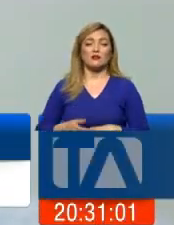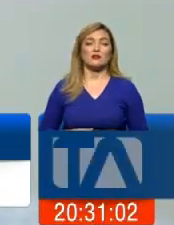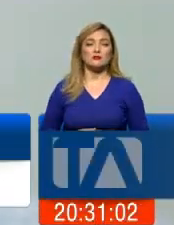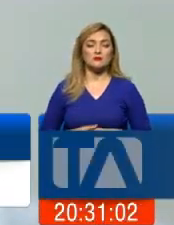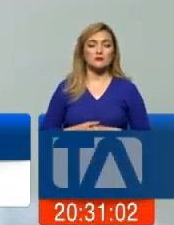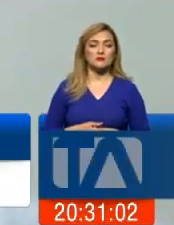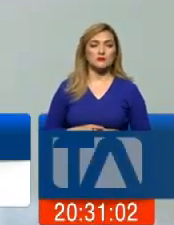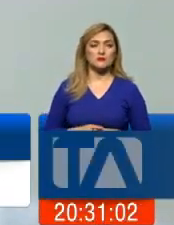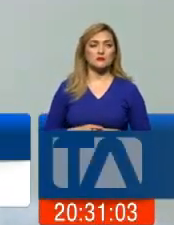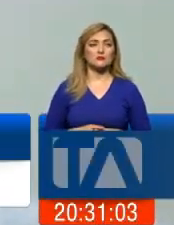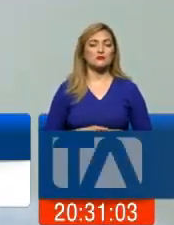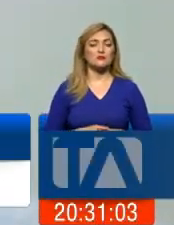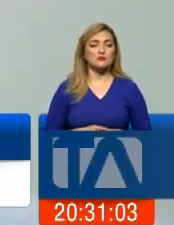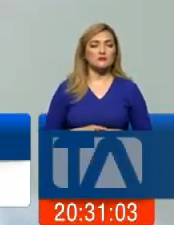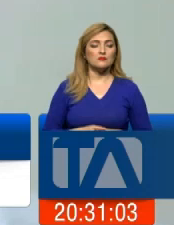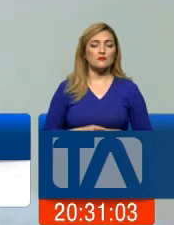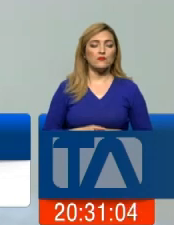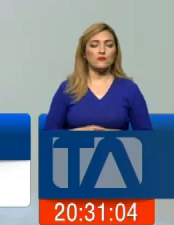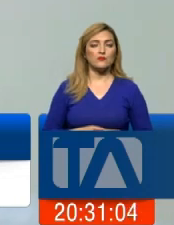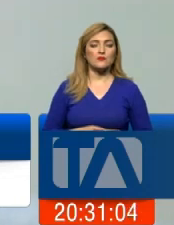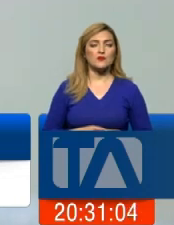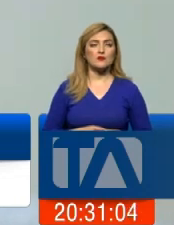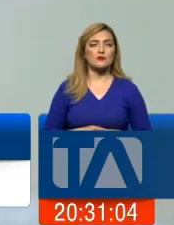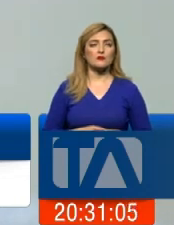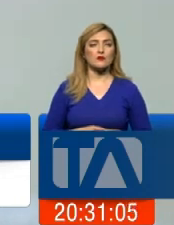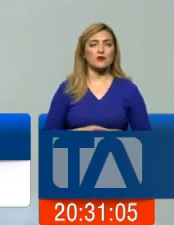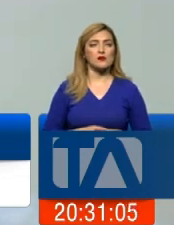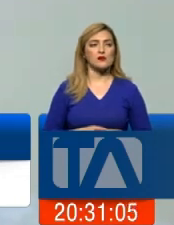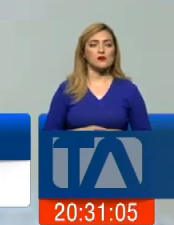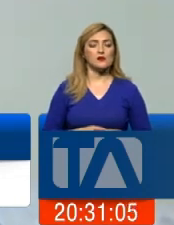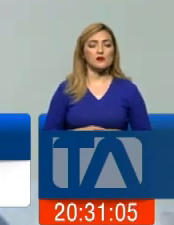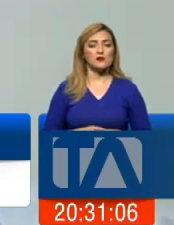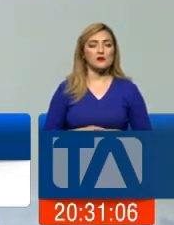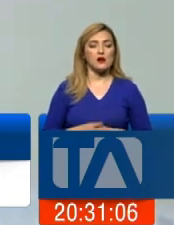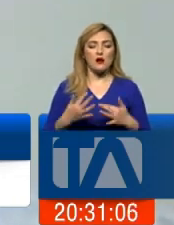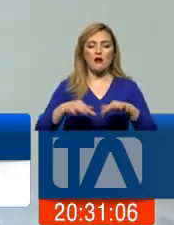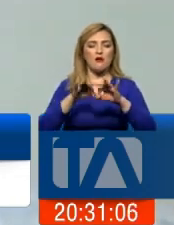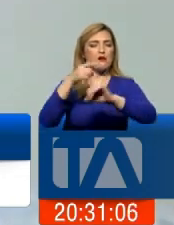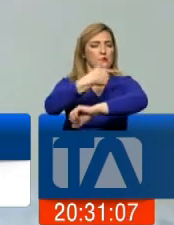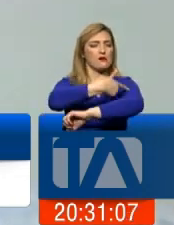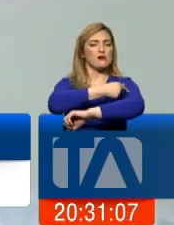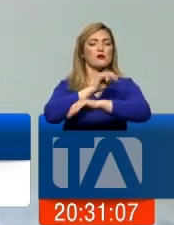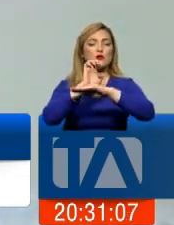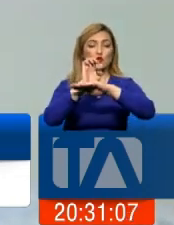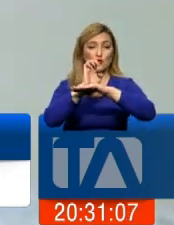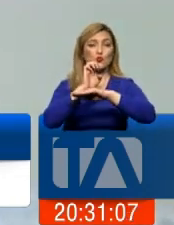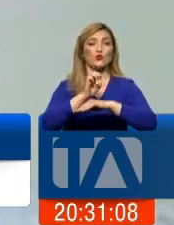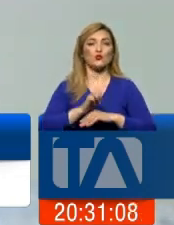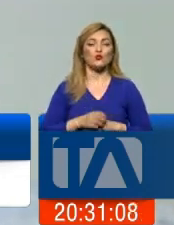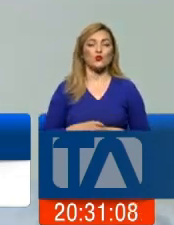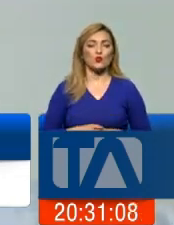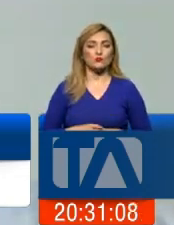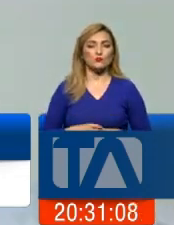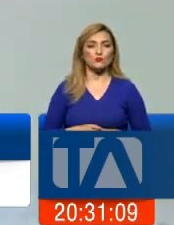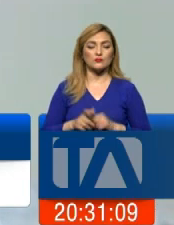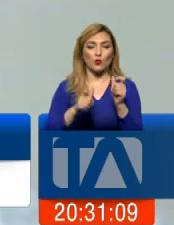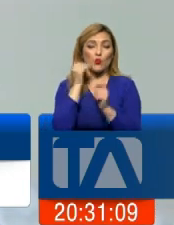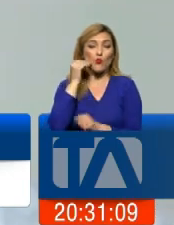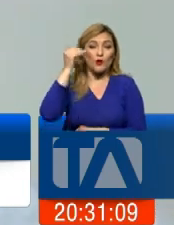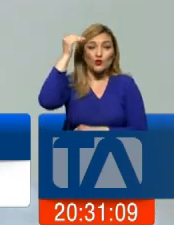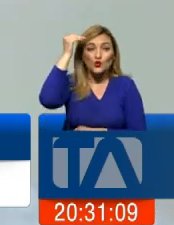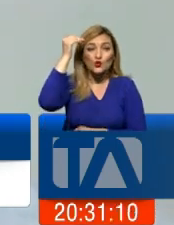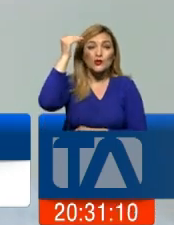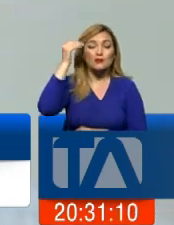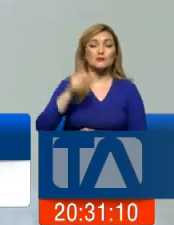del esquema de vacunación en el país. Y de hecho, inclusive personas adultas